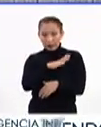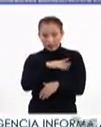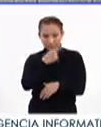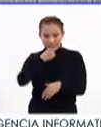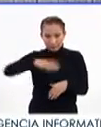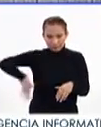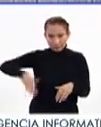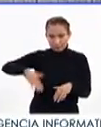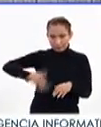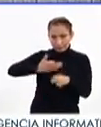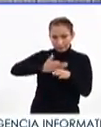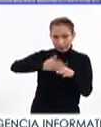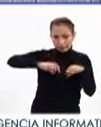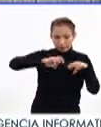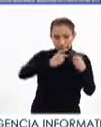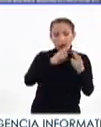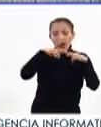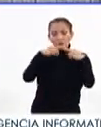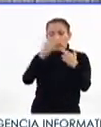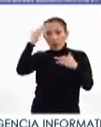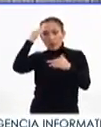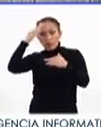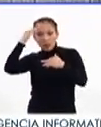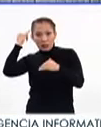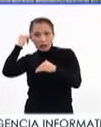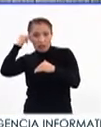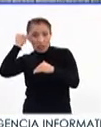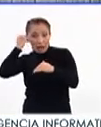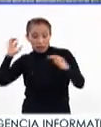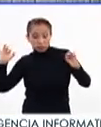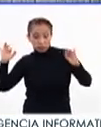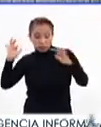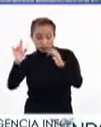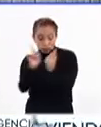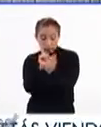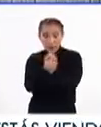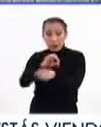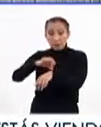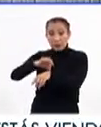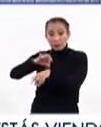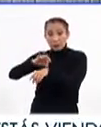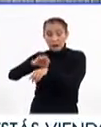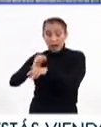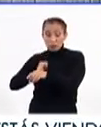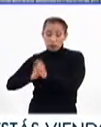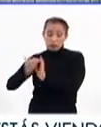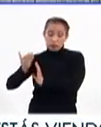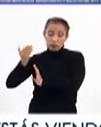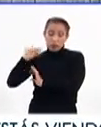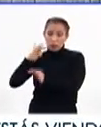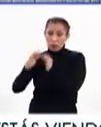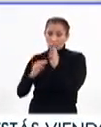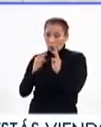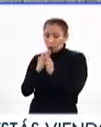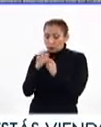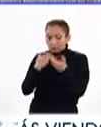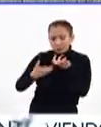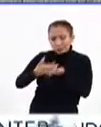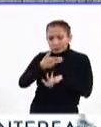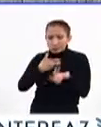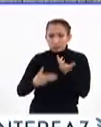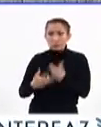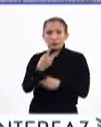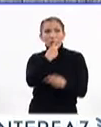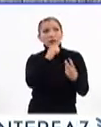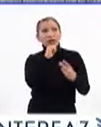lo dijeron ahorita, encuentros de líderes indígenas, un encuentro de medicina tradicional de todo el mundo.